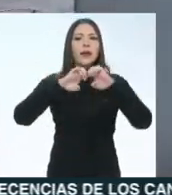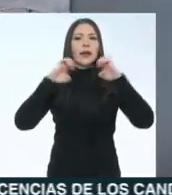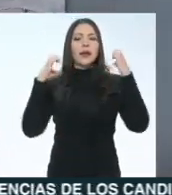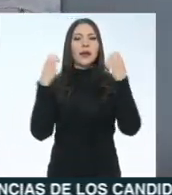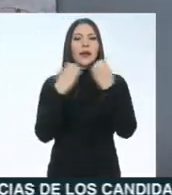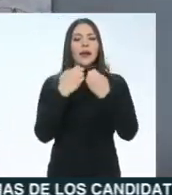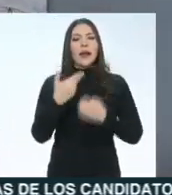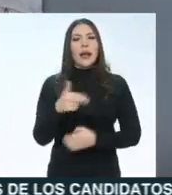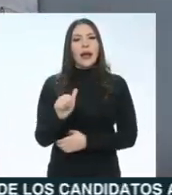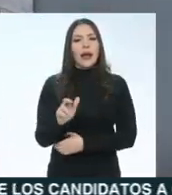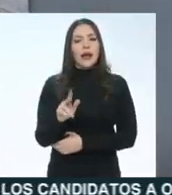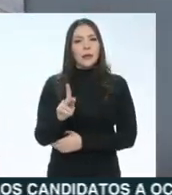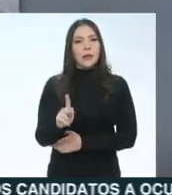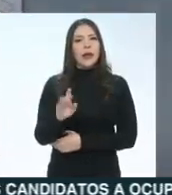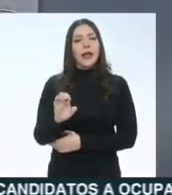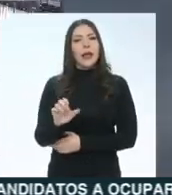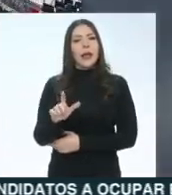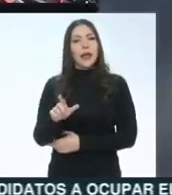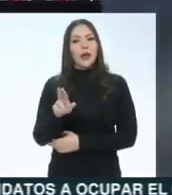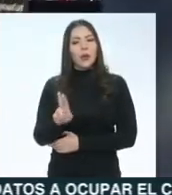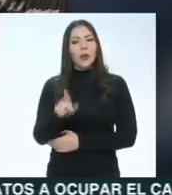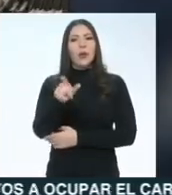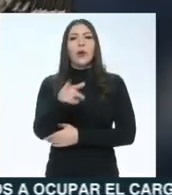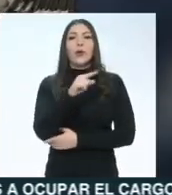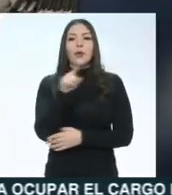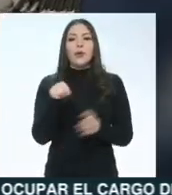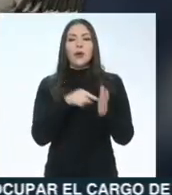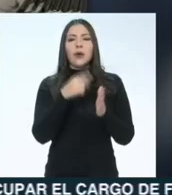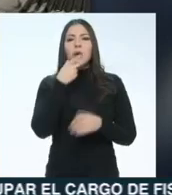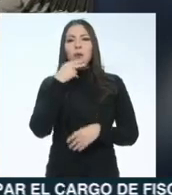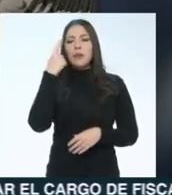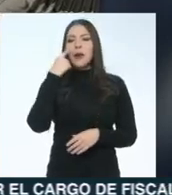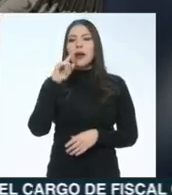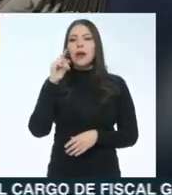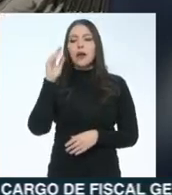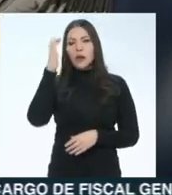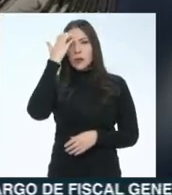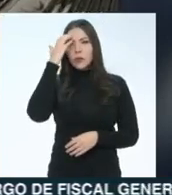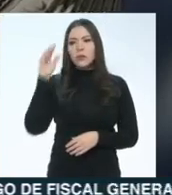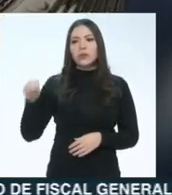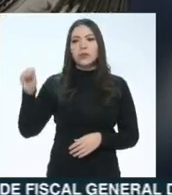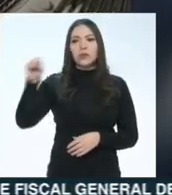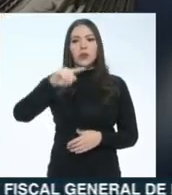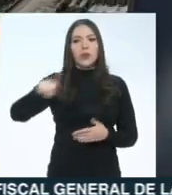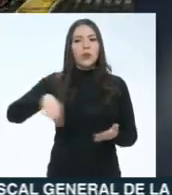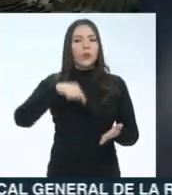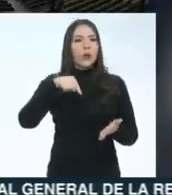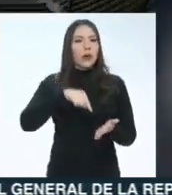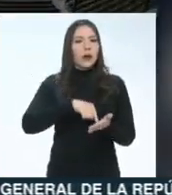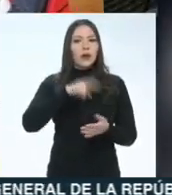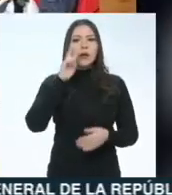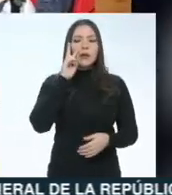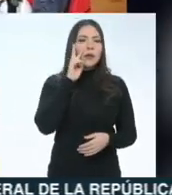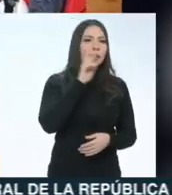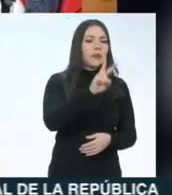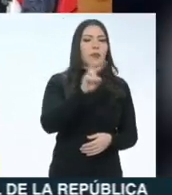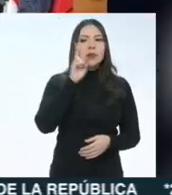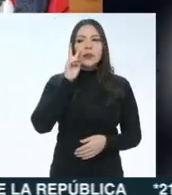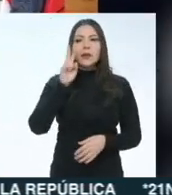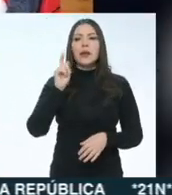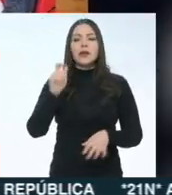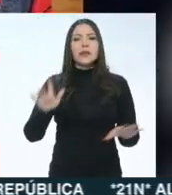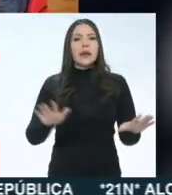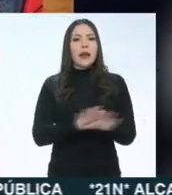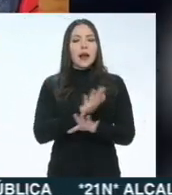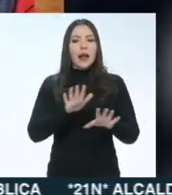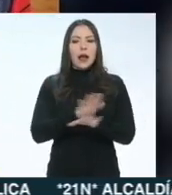del equipo capitalino, Alfredo Harp, los llevó a las distintas áreas del inmueble donde no solo observaron los avances de